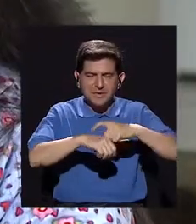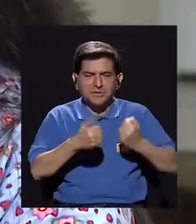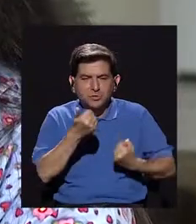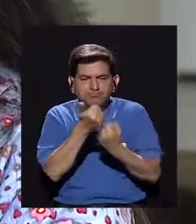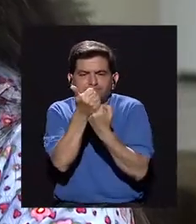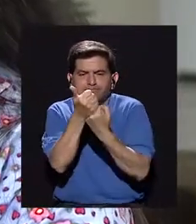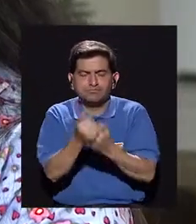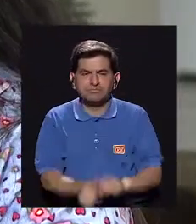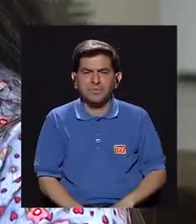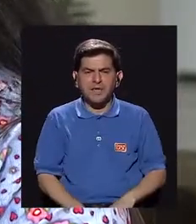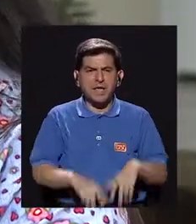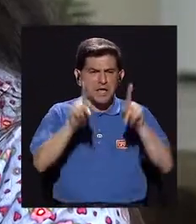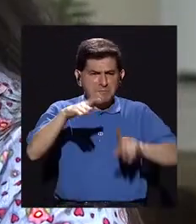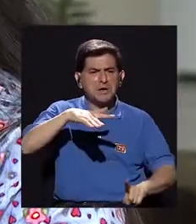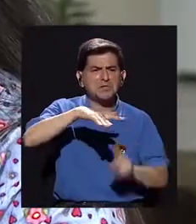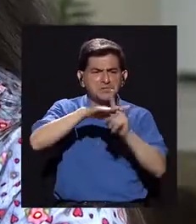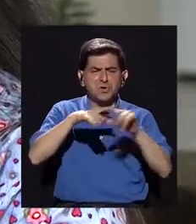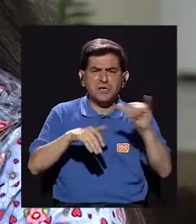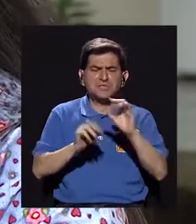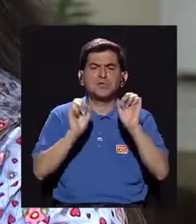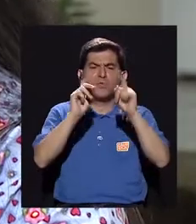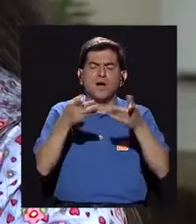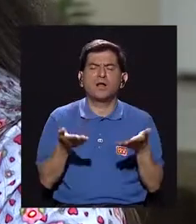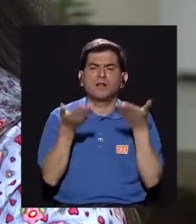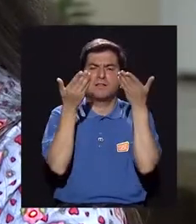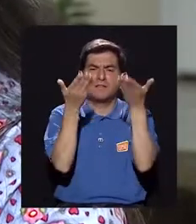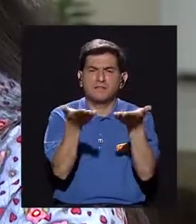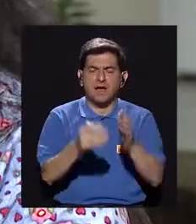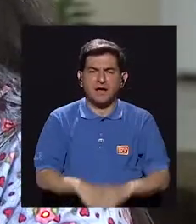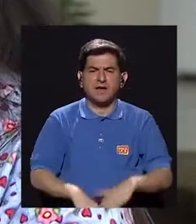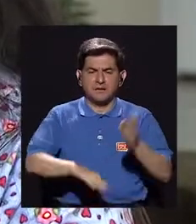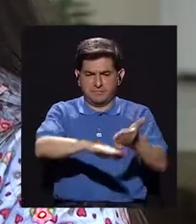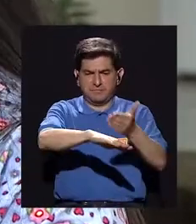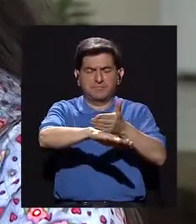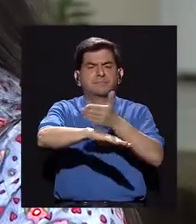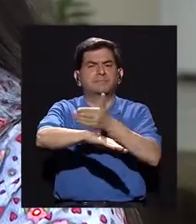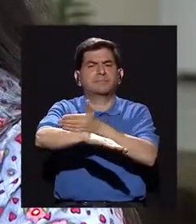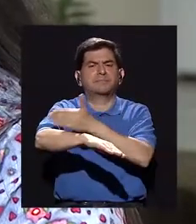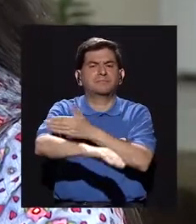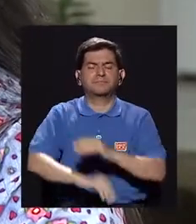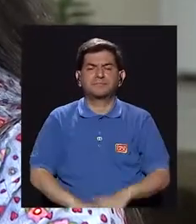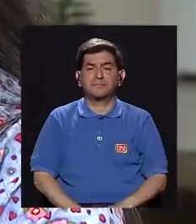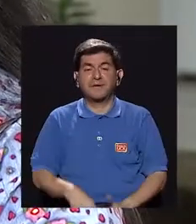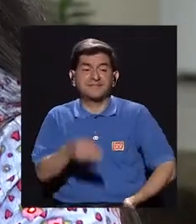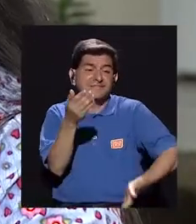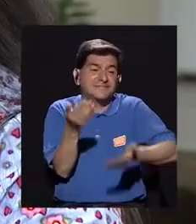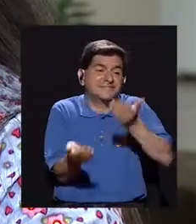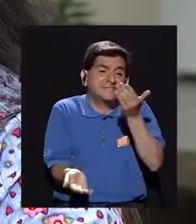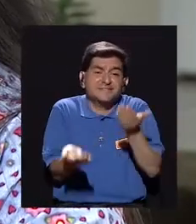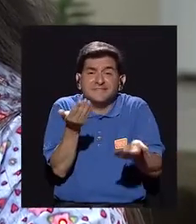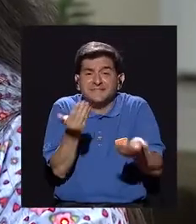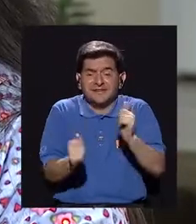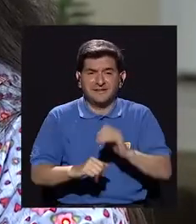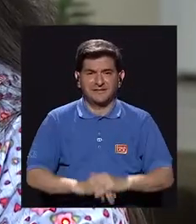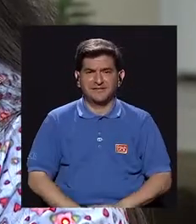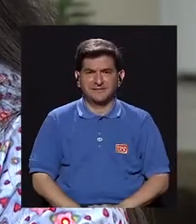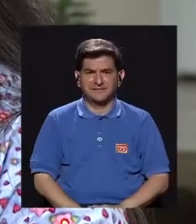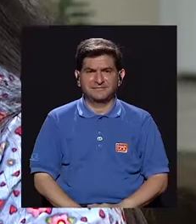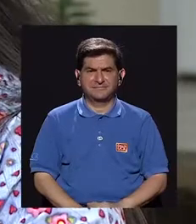la mano, y siempre va a aparecer gente que le va a dar una oportunidad para salir adelante, ¿verdad? Tal vez